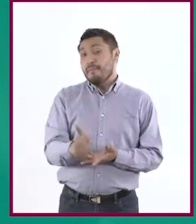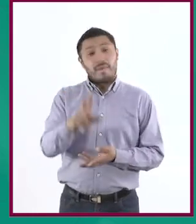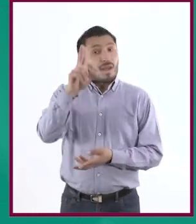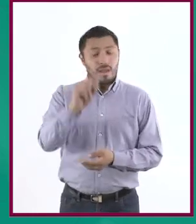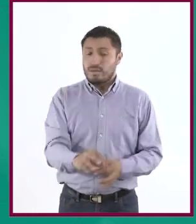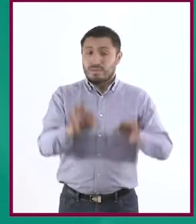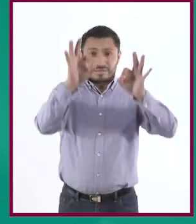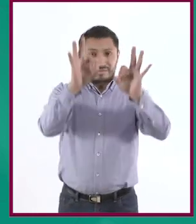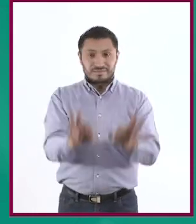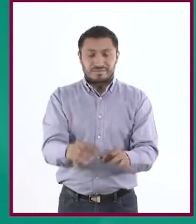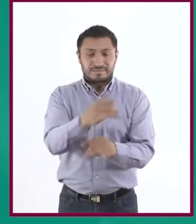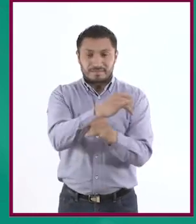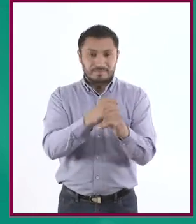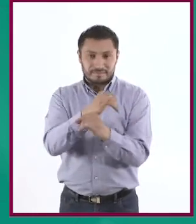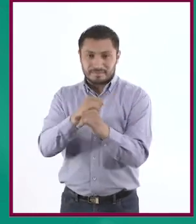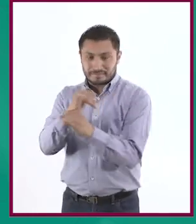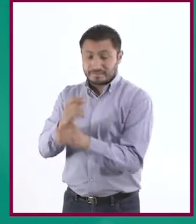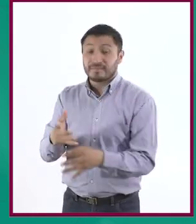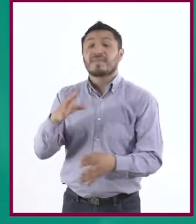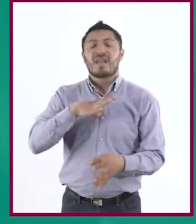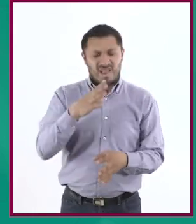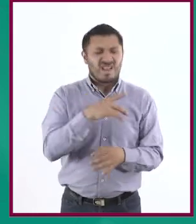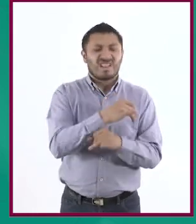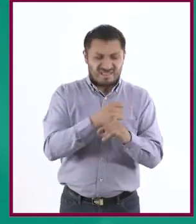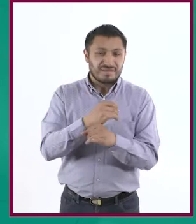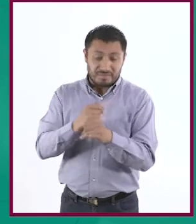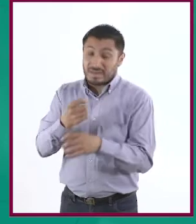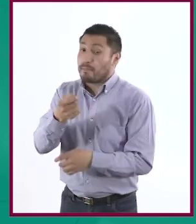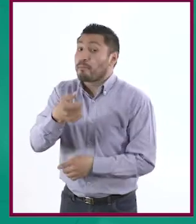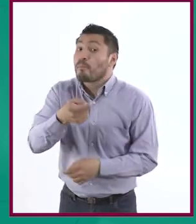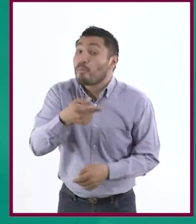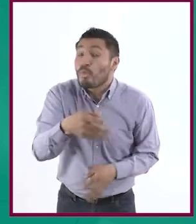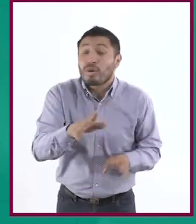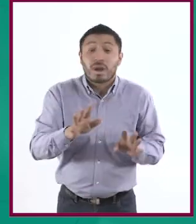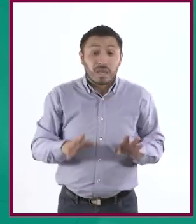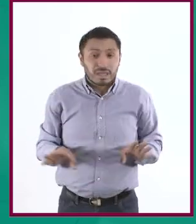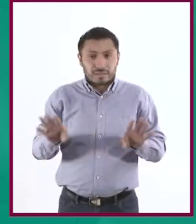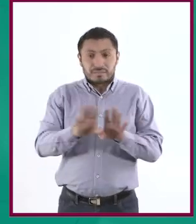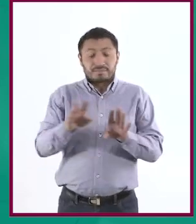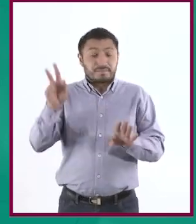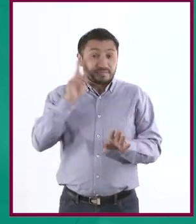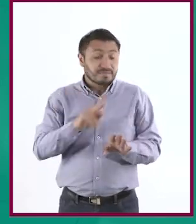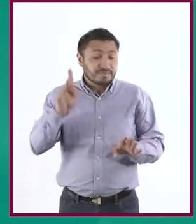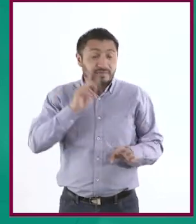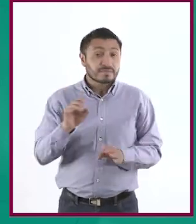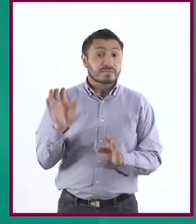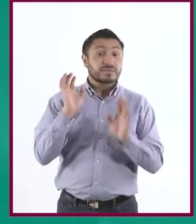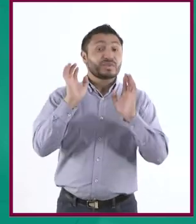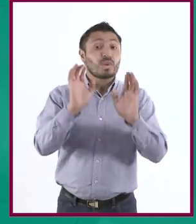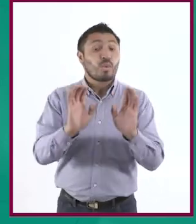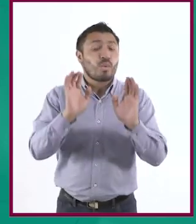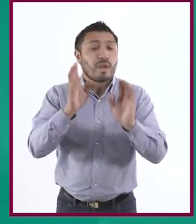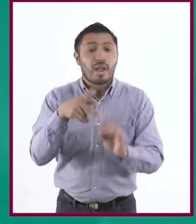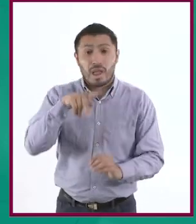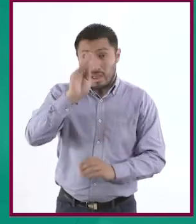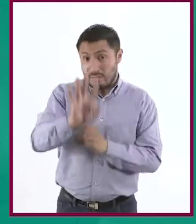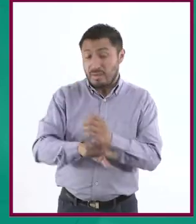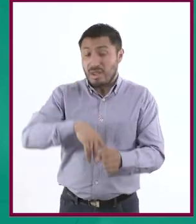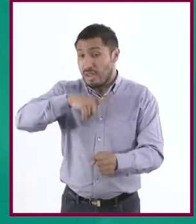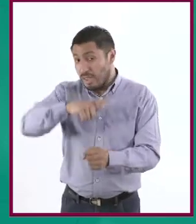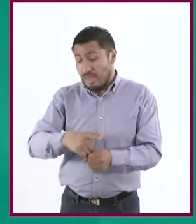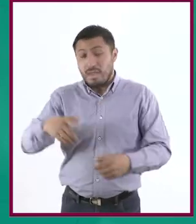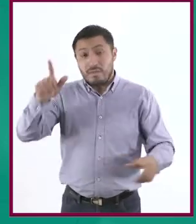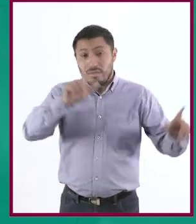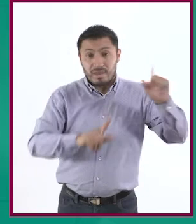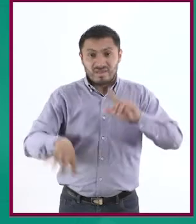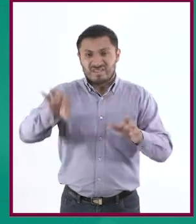está suficientemente investigado. Ha habido algunas investigaciones que dan como que la voz de alarma, pero en animales de laboratorio.